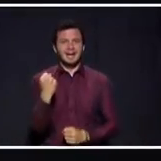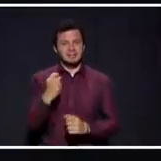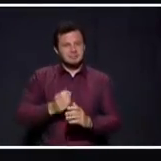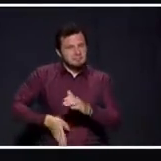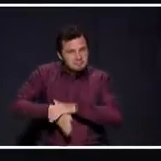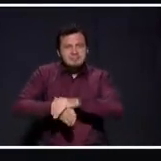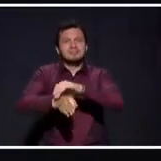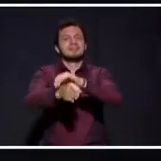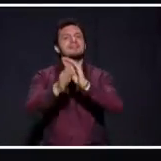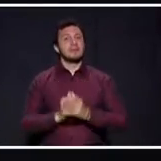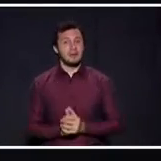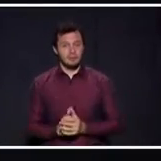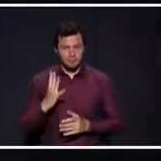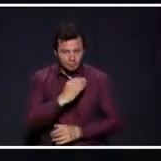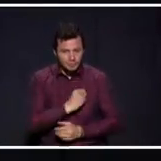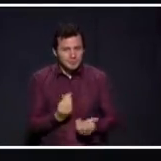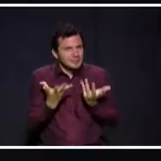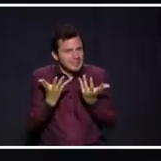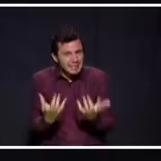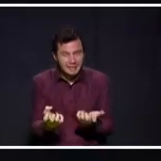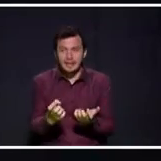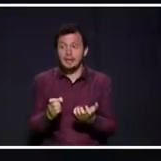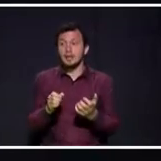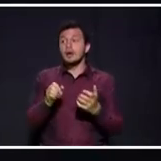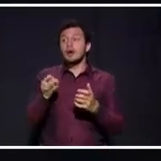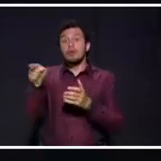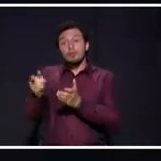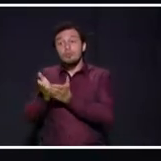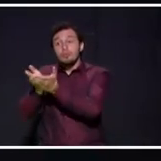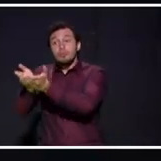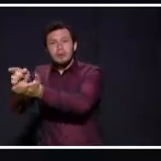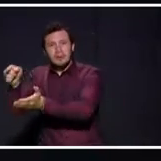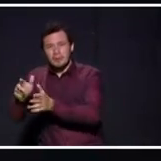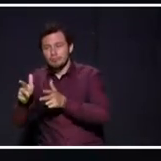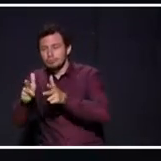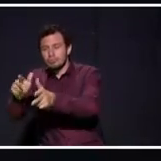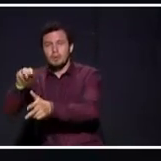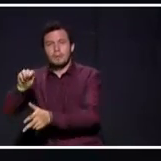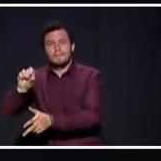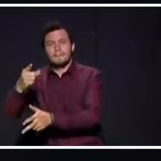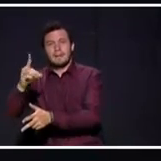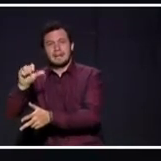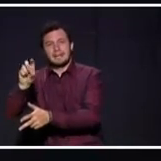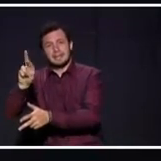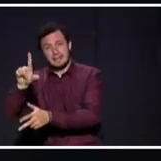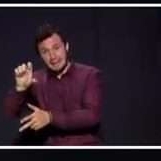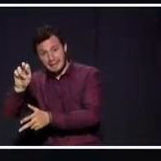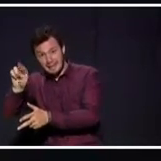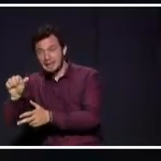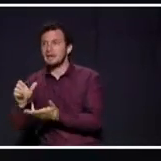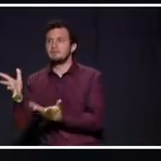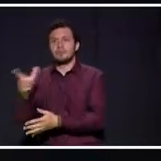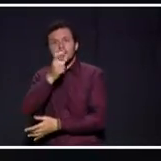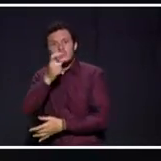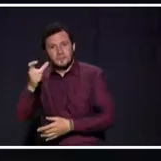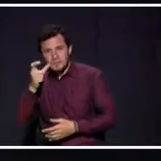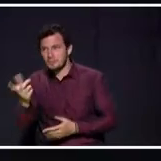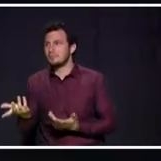puertos que nosotros vamos a habilitar en el río magdalena puerto berrío puerto triunfo puerto nare y hacer un sistema